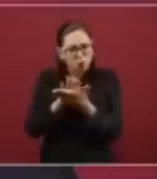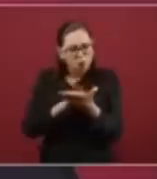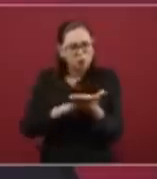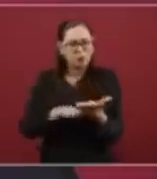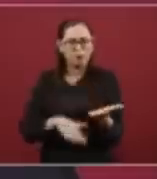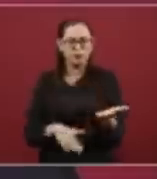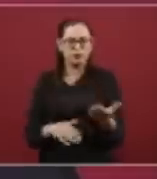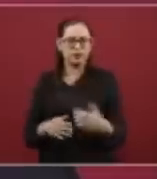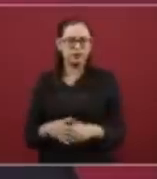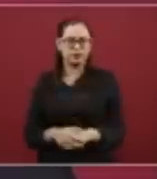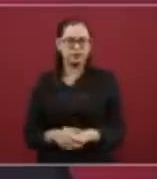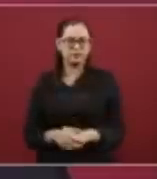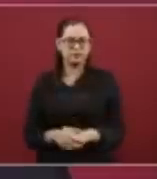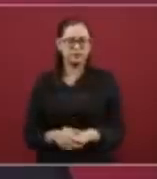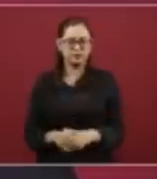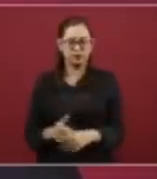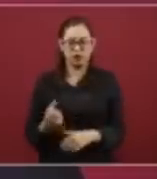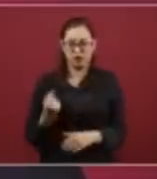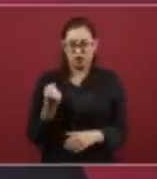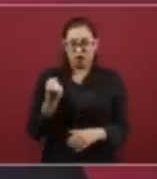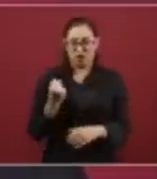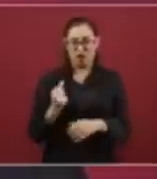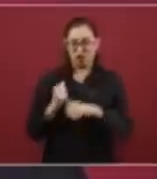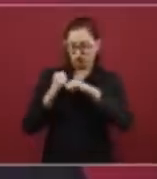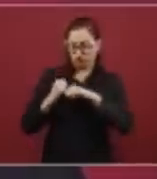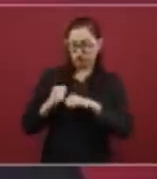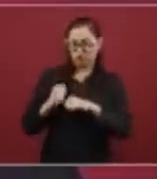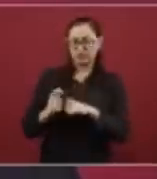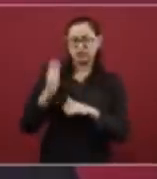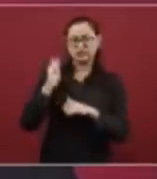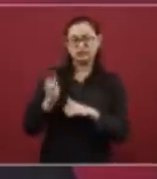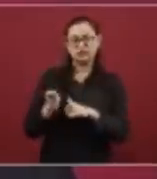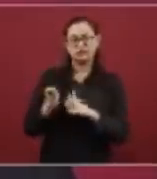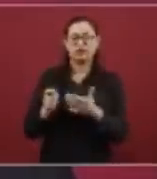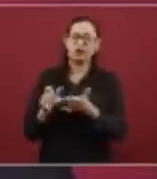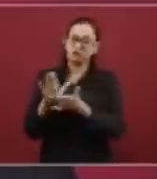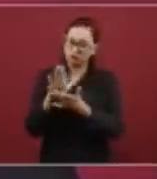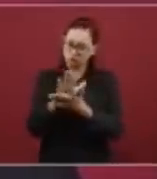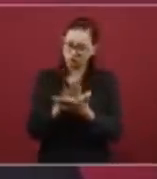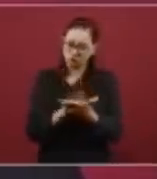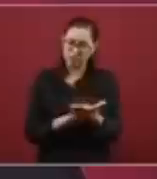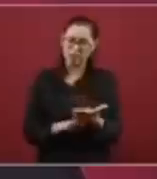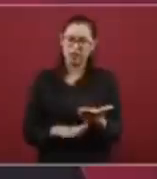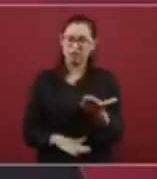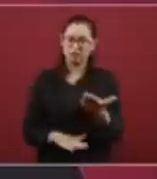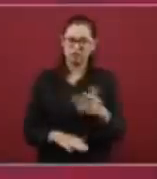El poder es humildad, no es prepotencia.